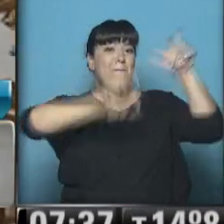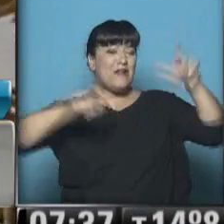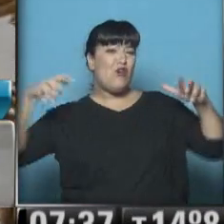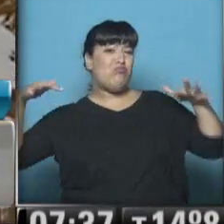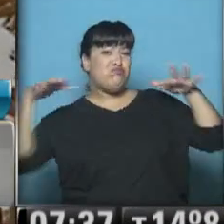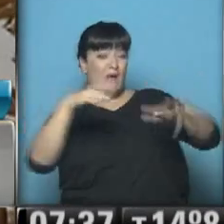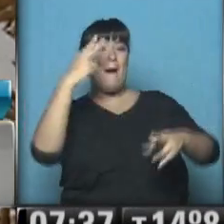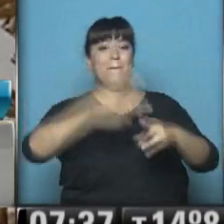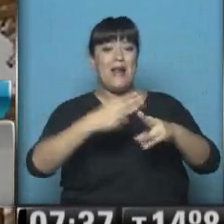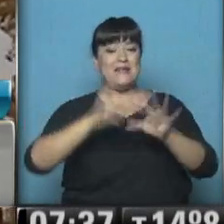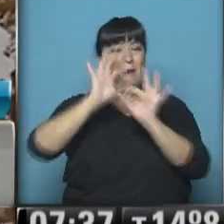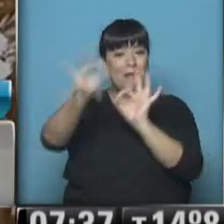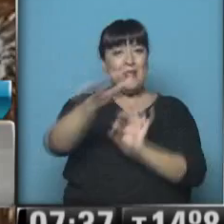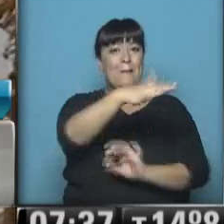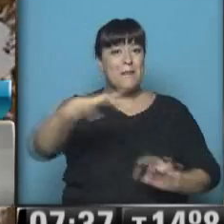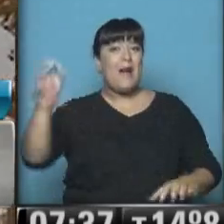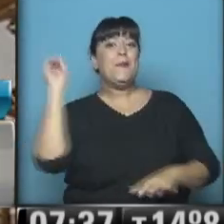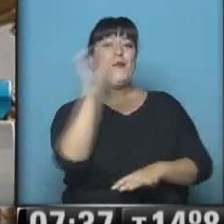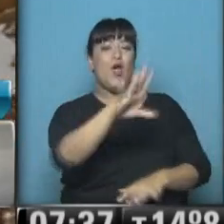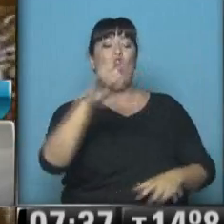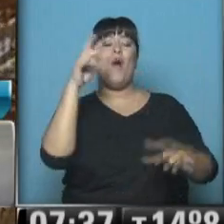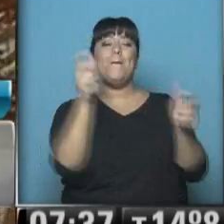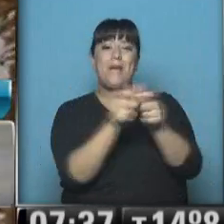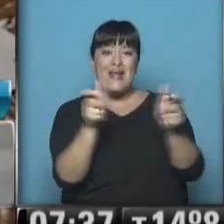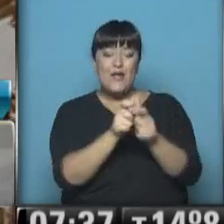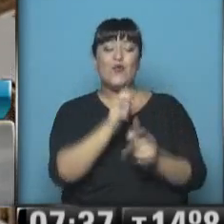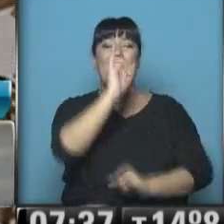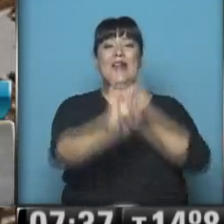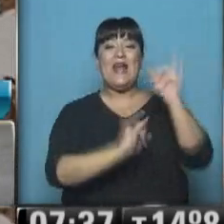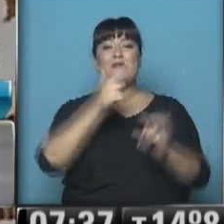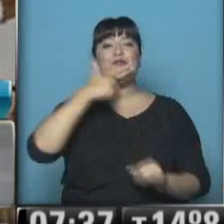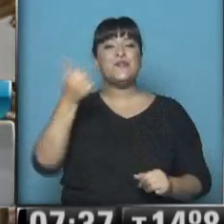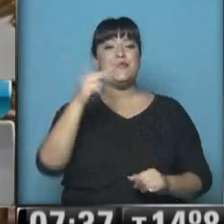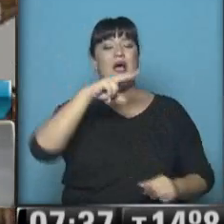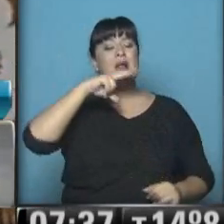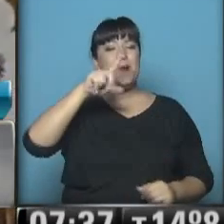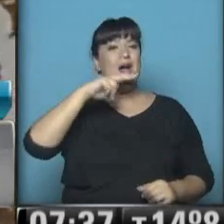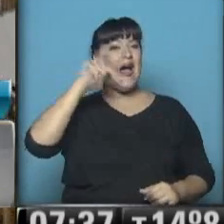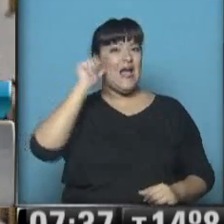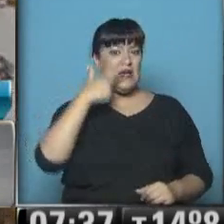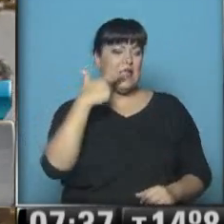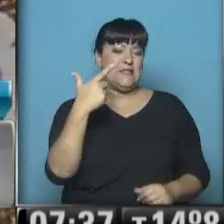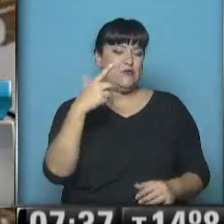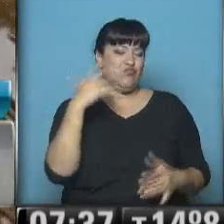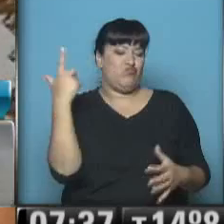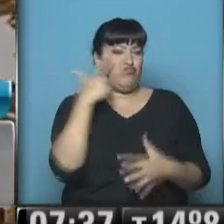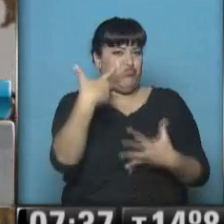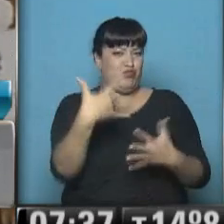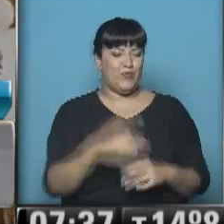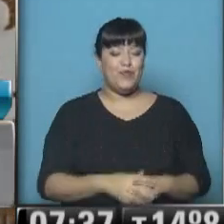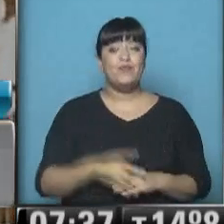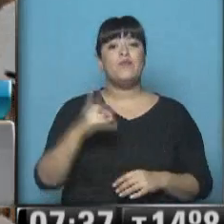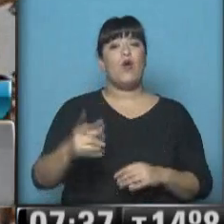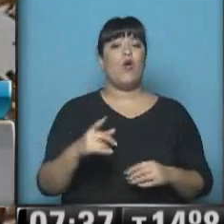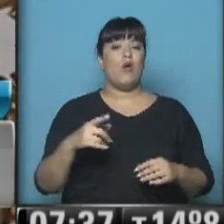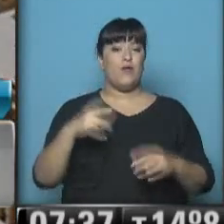plaza aquí cerquita del mar y todo el mundo disfrutando de la mejor película del año en cuanto a 100 nacional y todo lo que tiene que ver con su repercusión muchas películas en cuanto